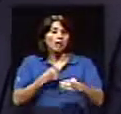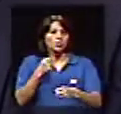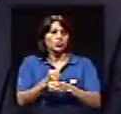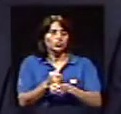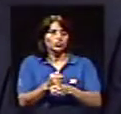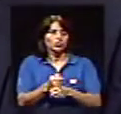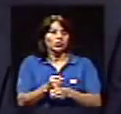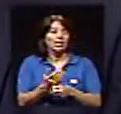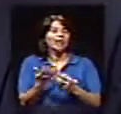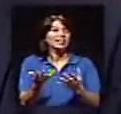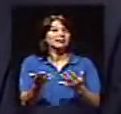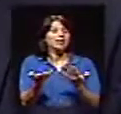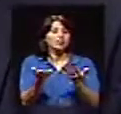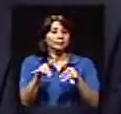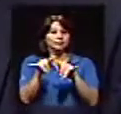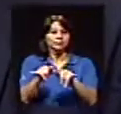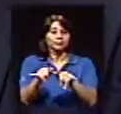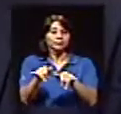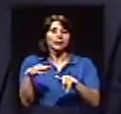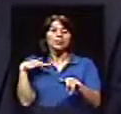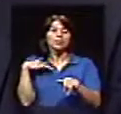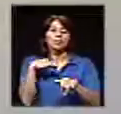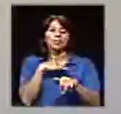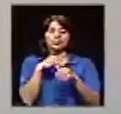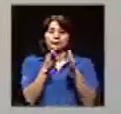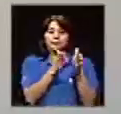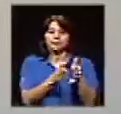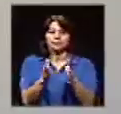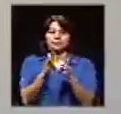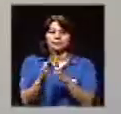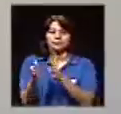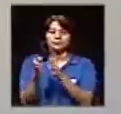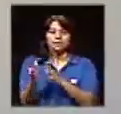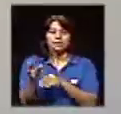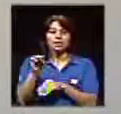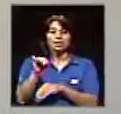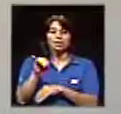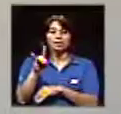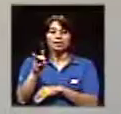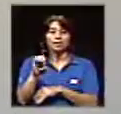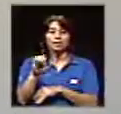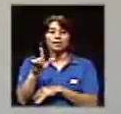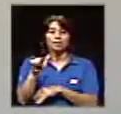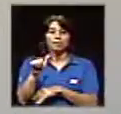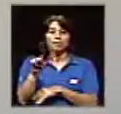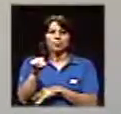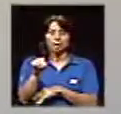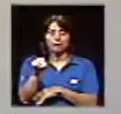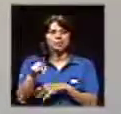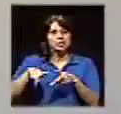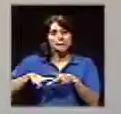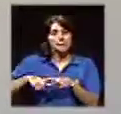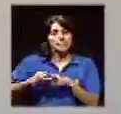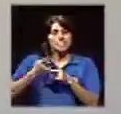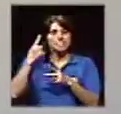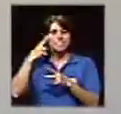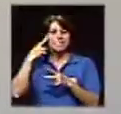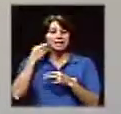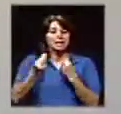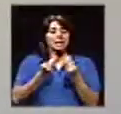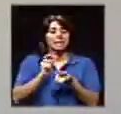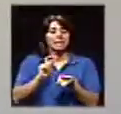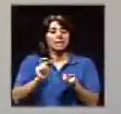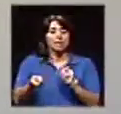desde el Ministerio de Planificación se empezó a pensar ya muchos años antes de eso en reforma del Estado